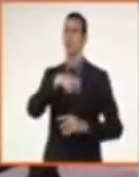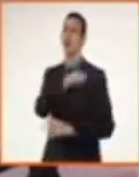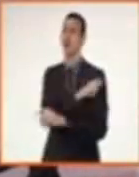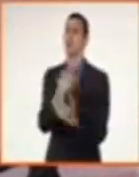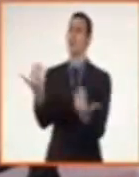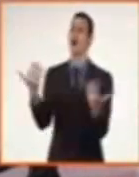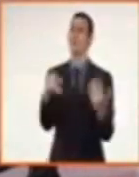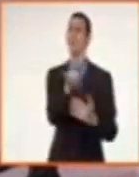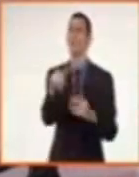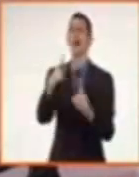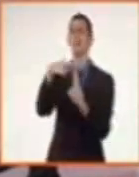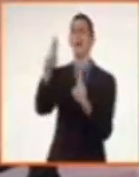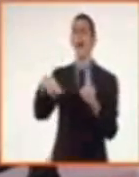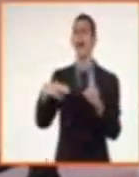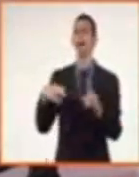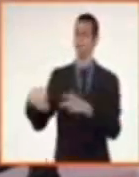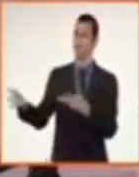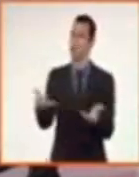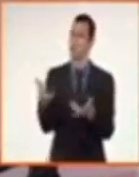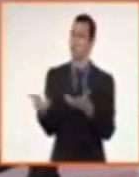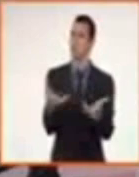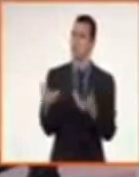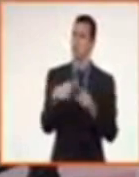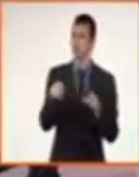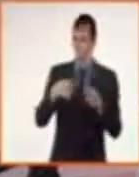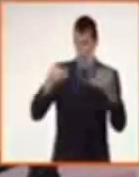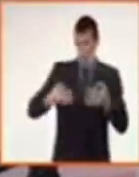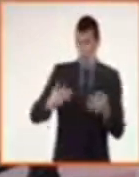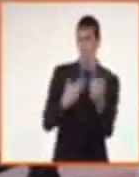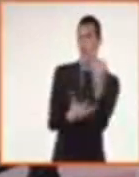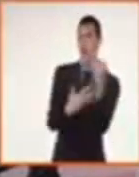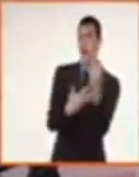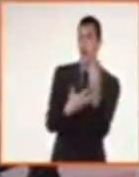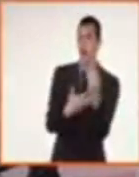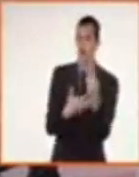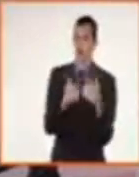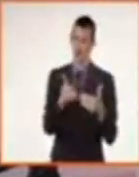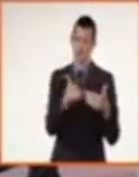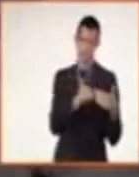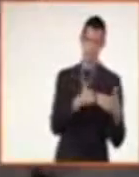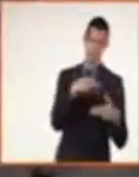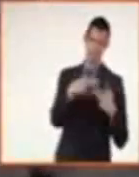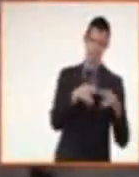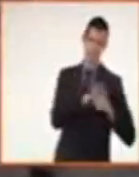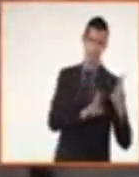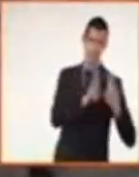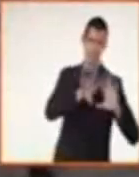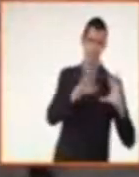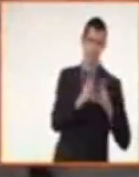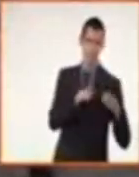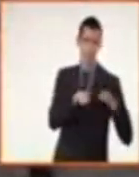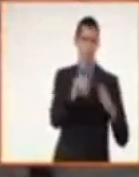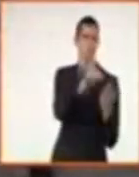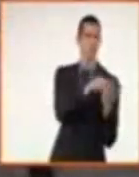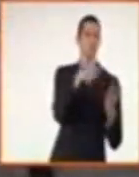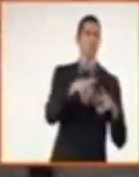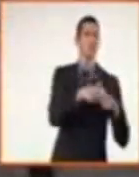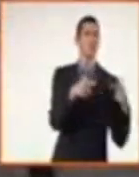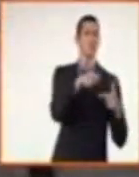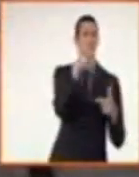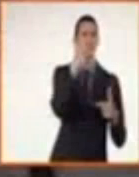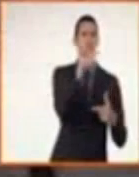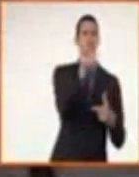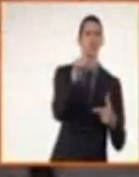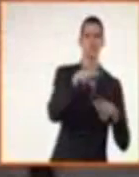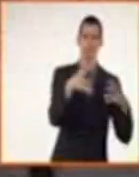miseria, los cubanos merecen elegir. ¿Cómo fue el debate en tu asamblea? ¿Cómo se analizó las candidaturas que se